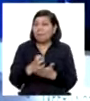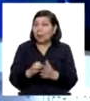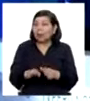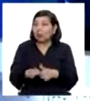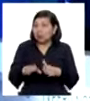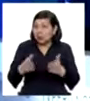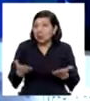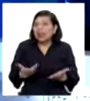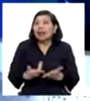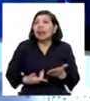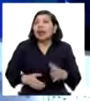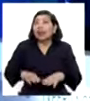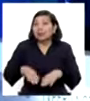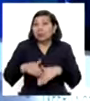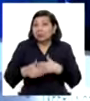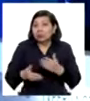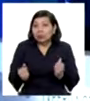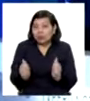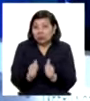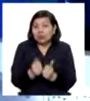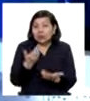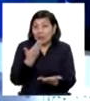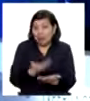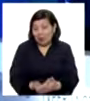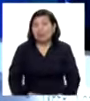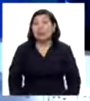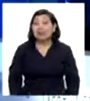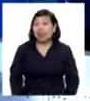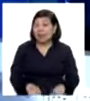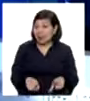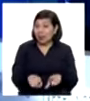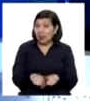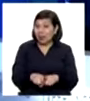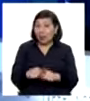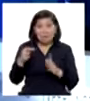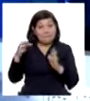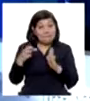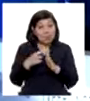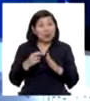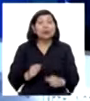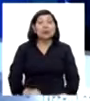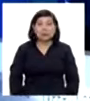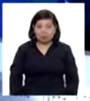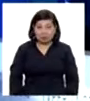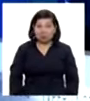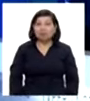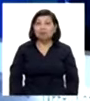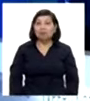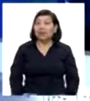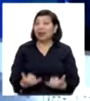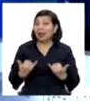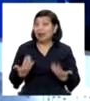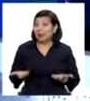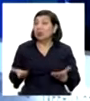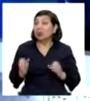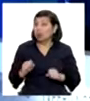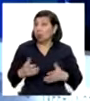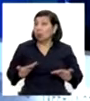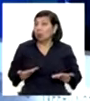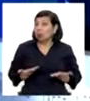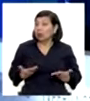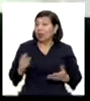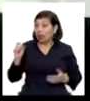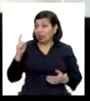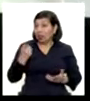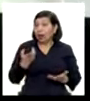reduciendo la brecha o qué avances has tenido con relación a esa propuesta? Entonces, eso también merece un puntaje y va a tener, pues, lógicamente. Y ahí incluso podría ser un poco